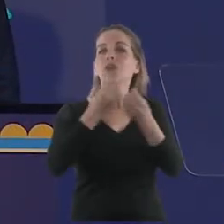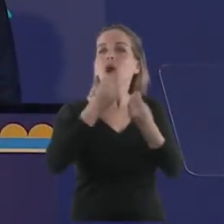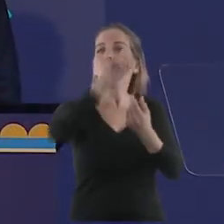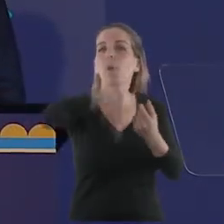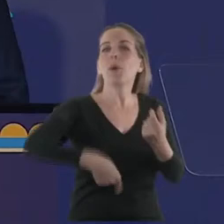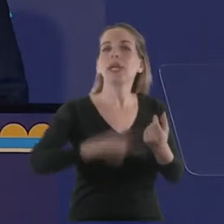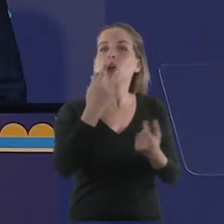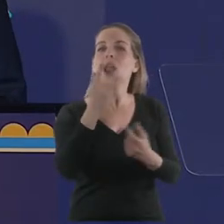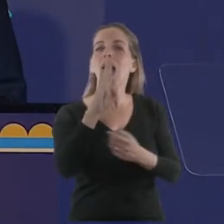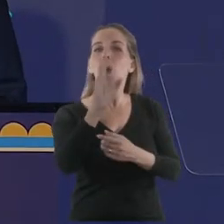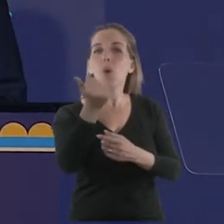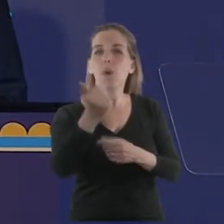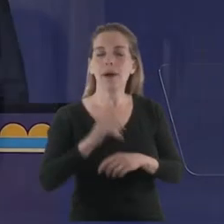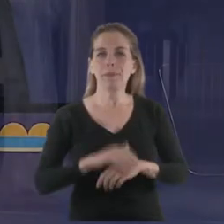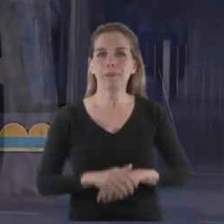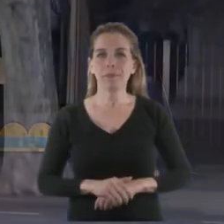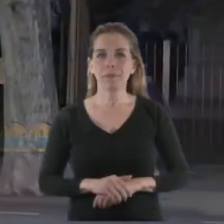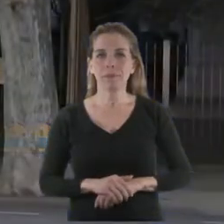querida UBA.